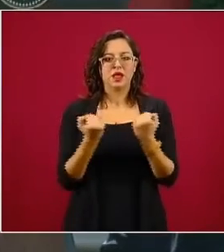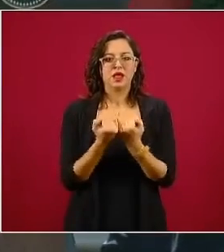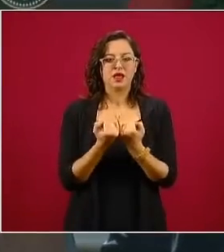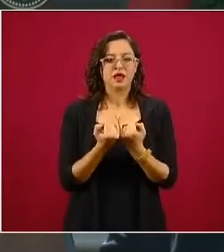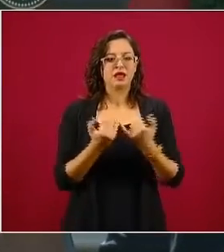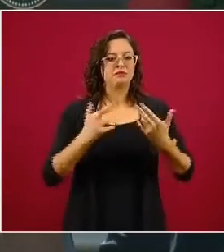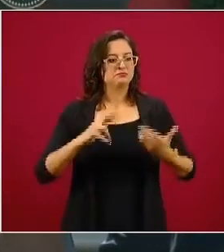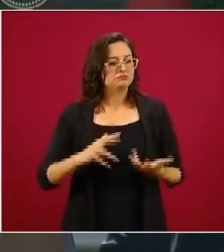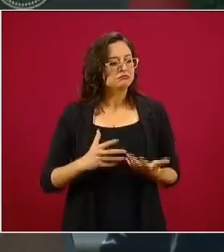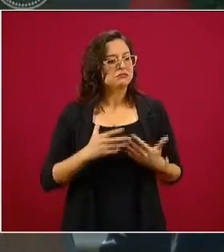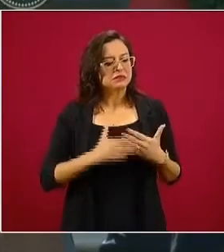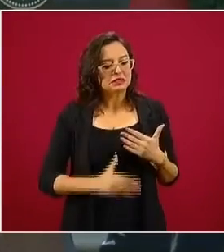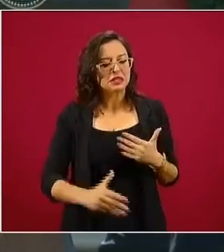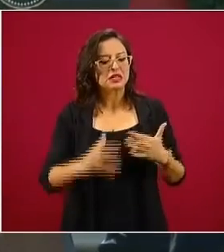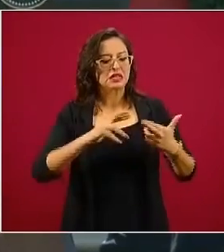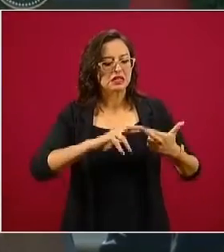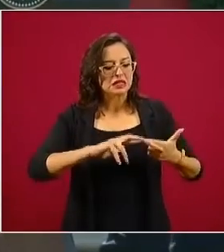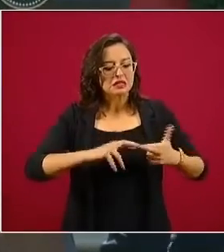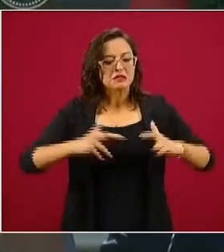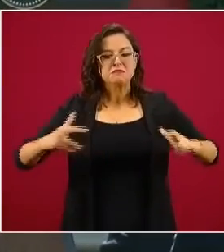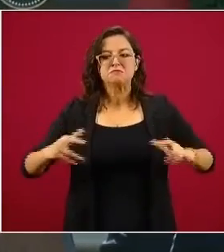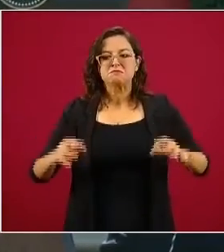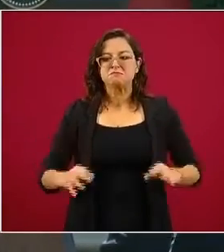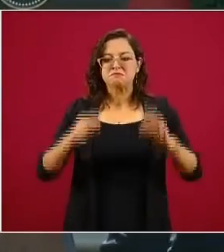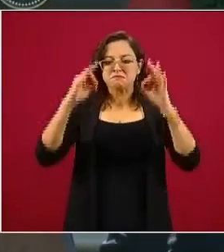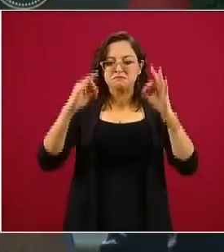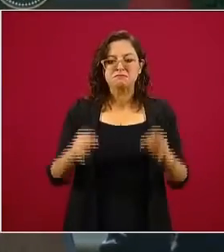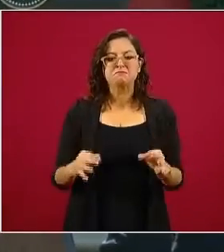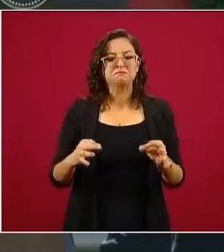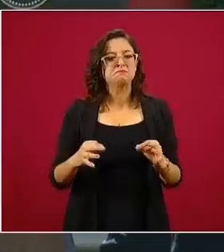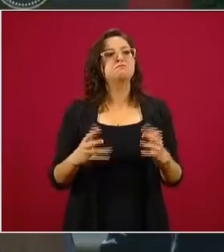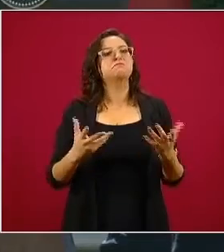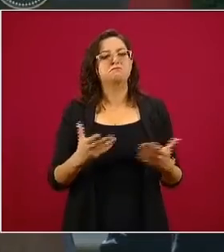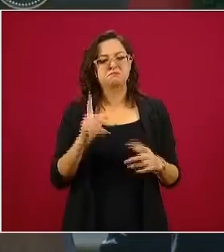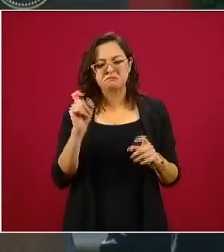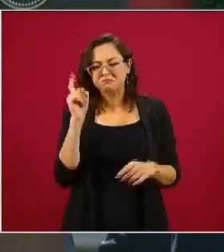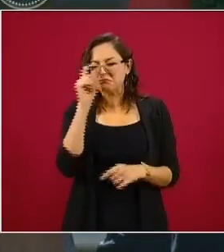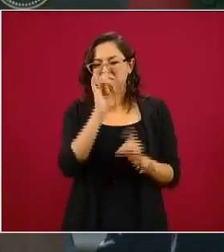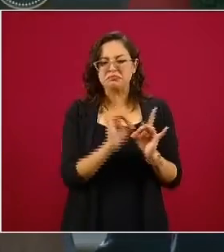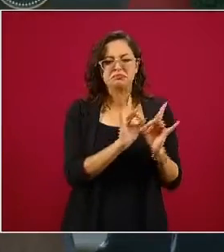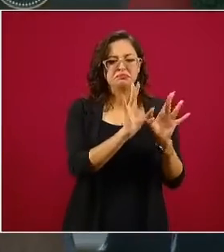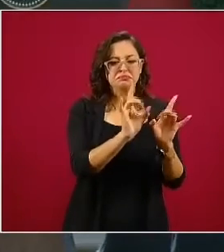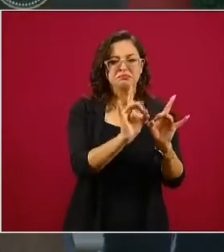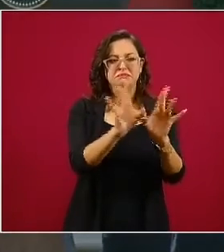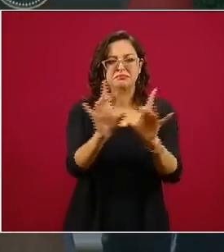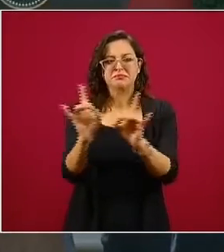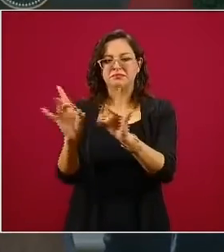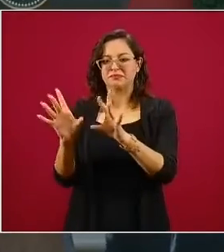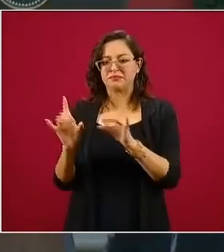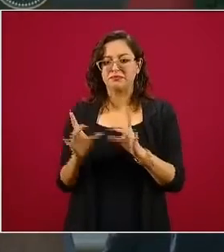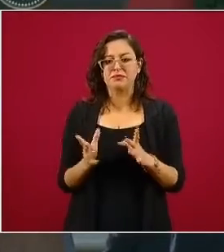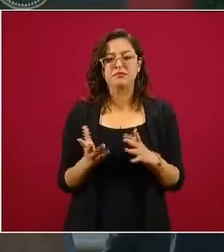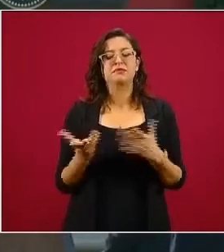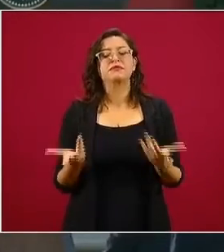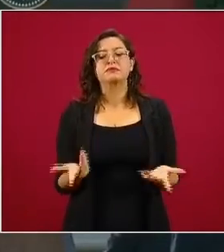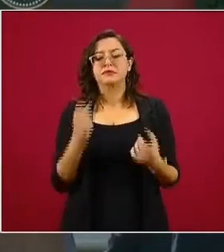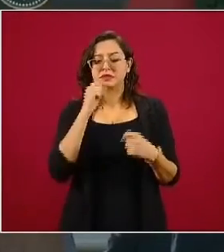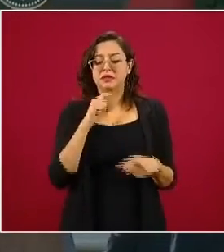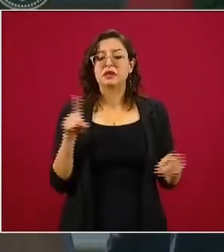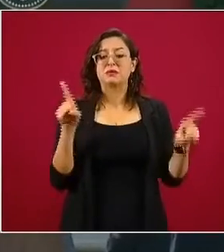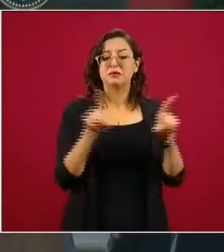mantuvieron, a pesar de las circunstancias difíciles, el presidente demócrata Franklin Delano